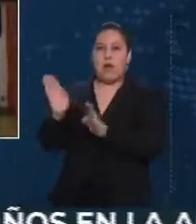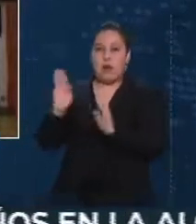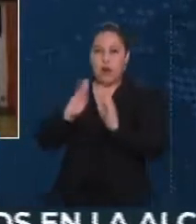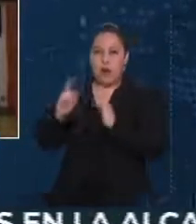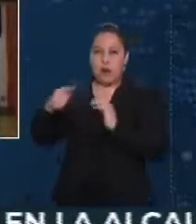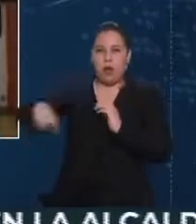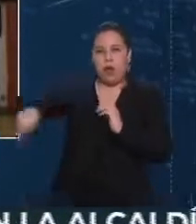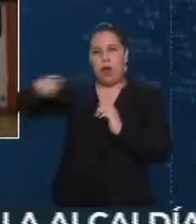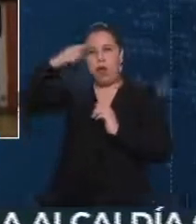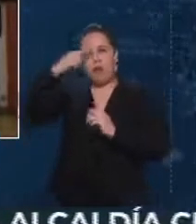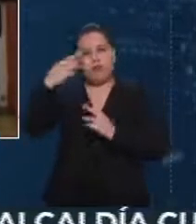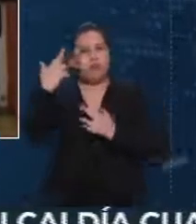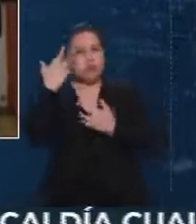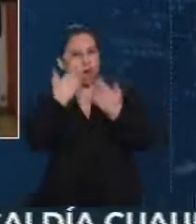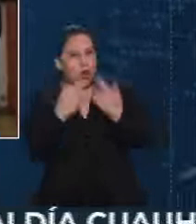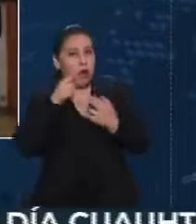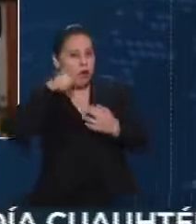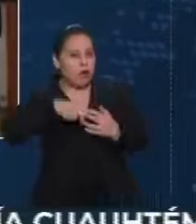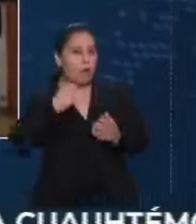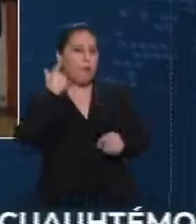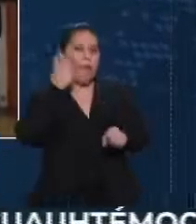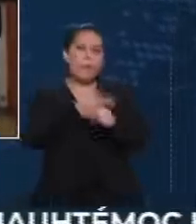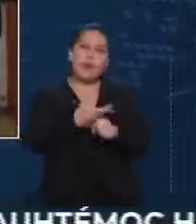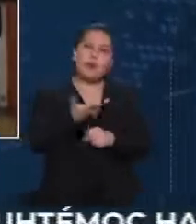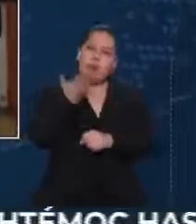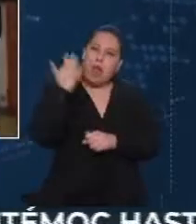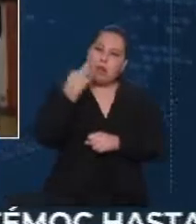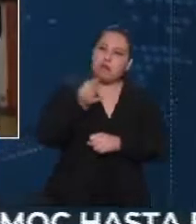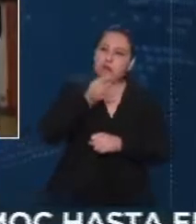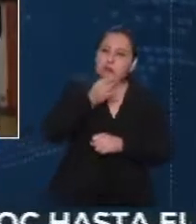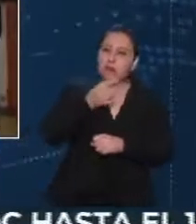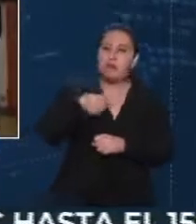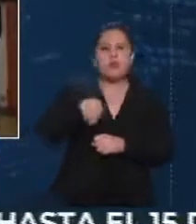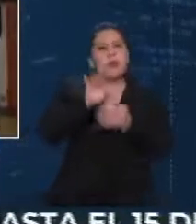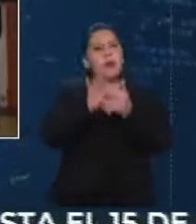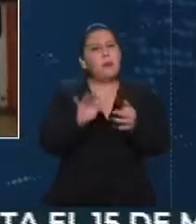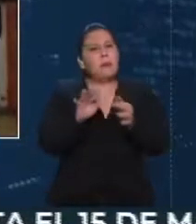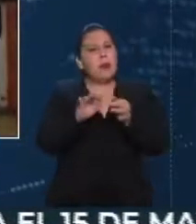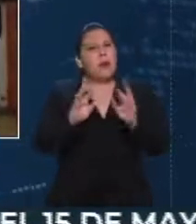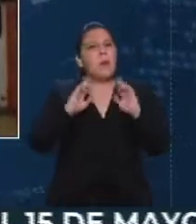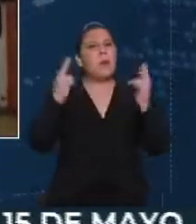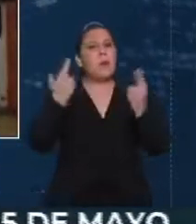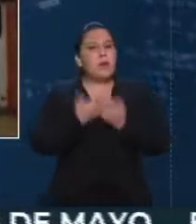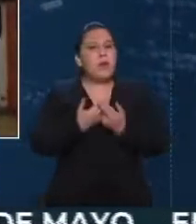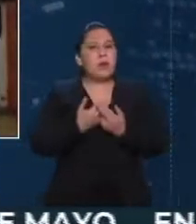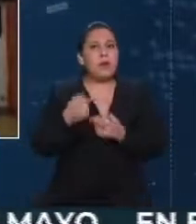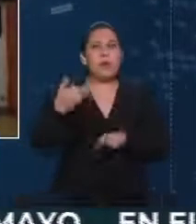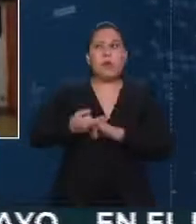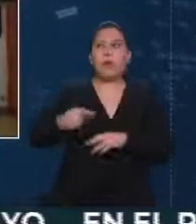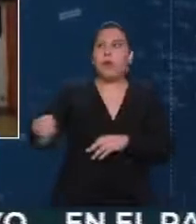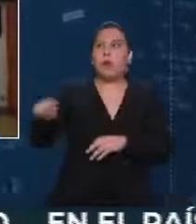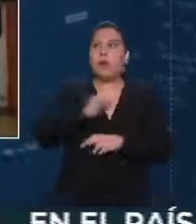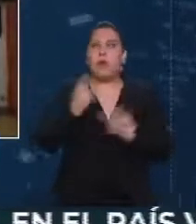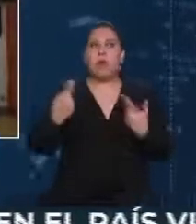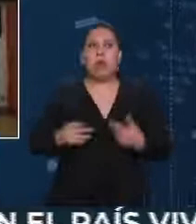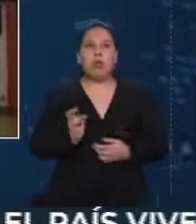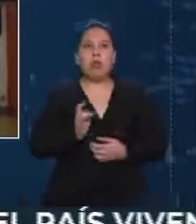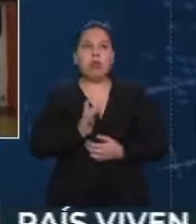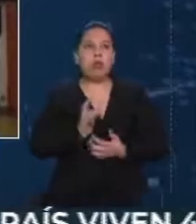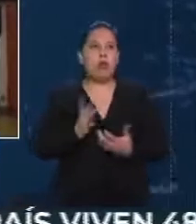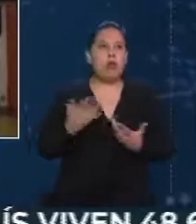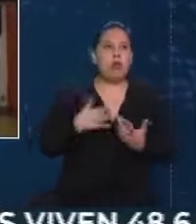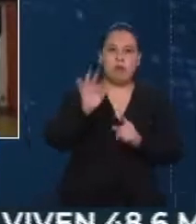los últimos comentarios, las minutas de sus reuniones, no hay un motivo de pánico, ¿no? No hay un motivo